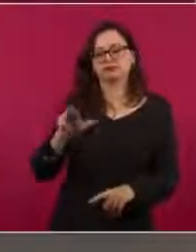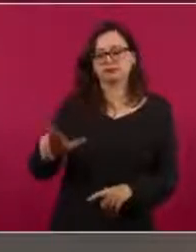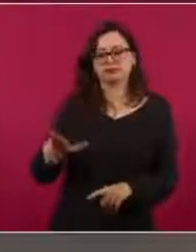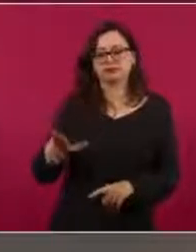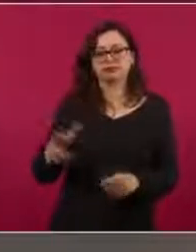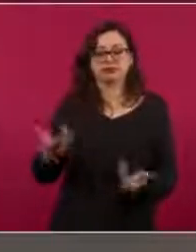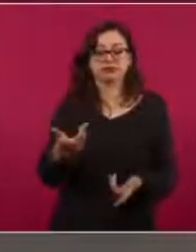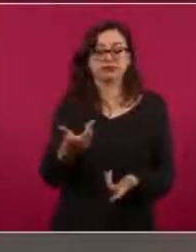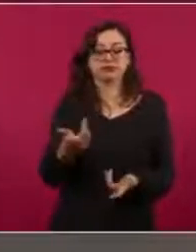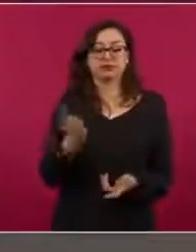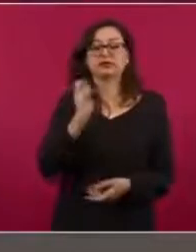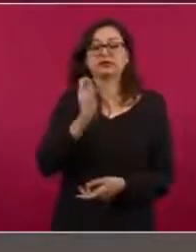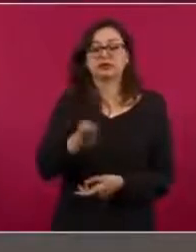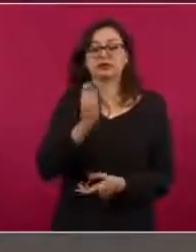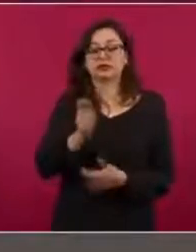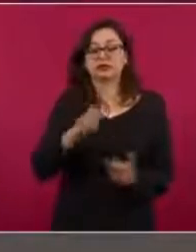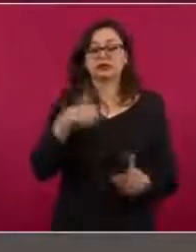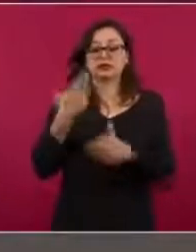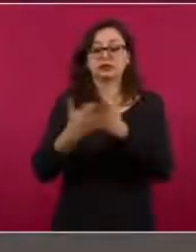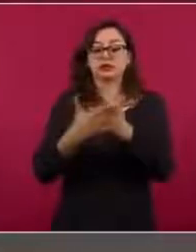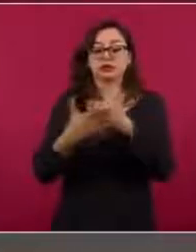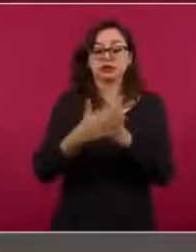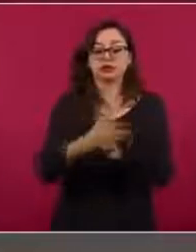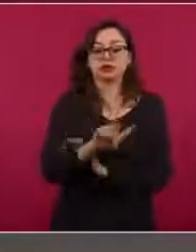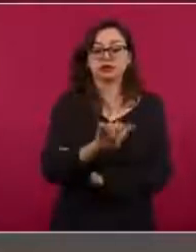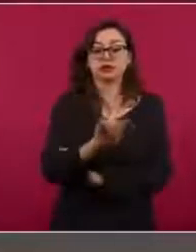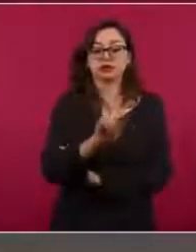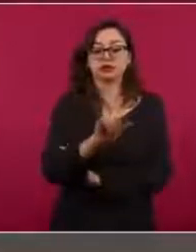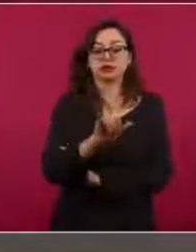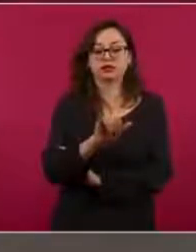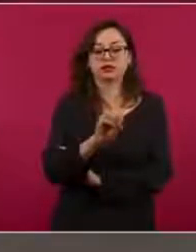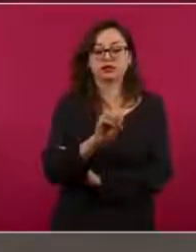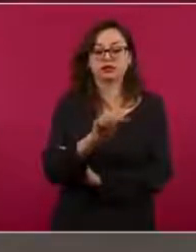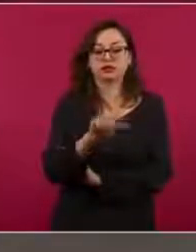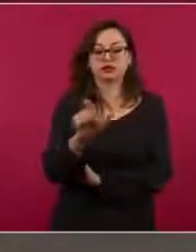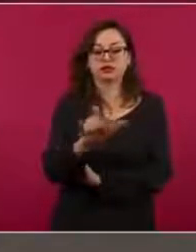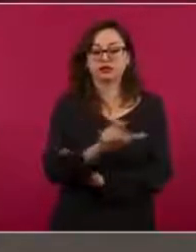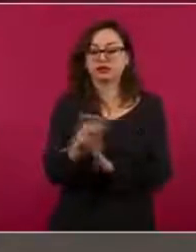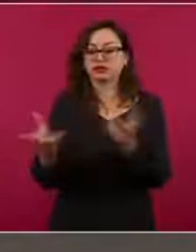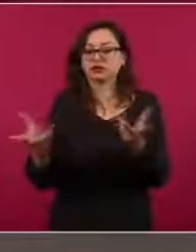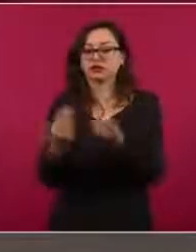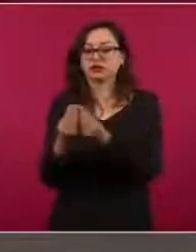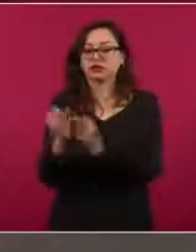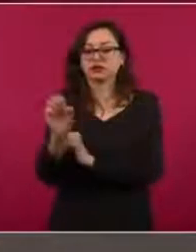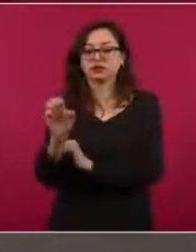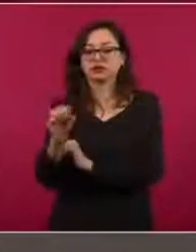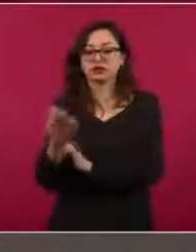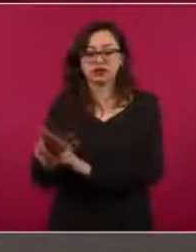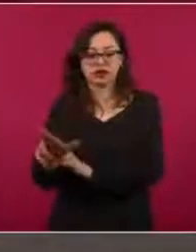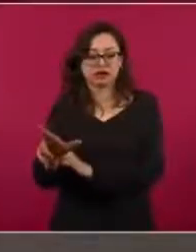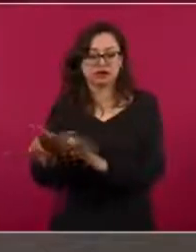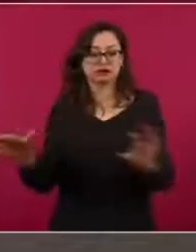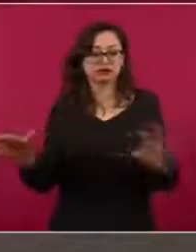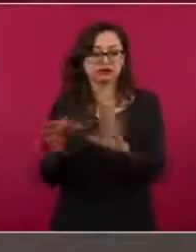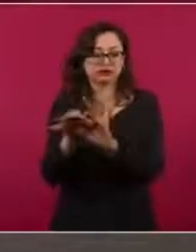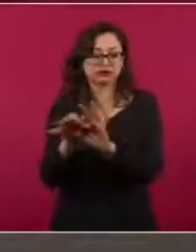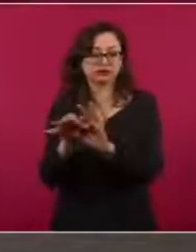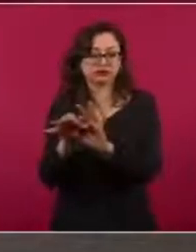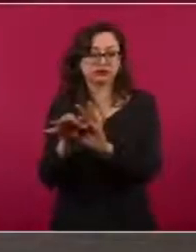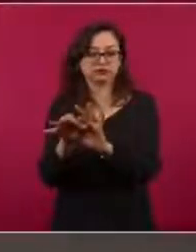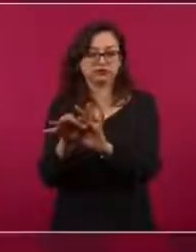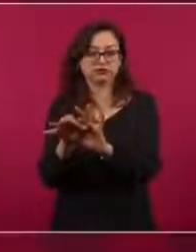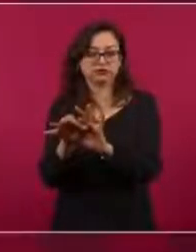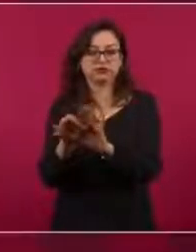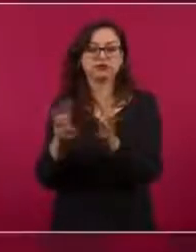Litiomex de la Secretaría de Energía, aunque va a ser una empresa como